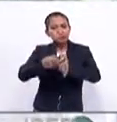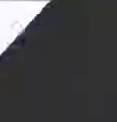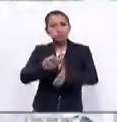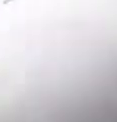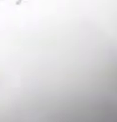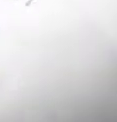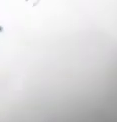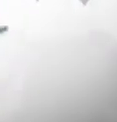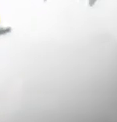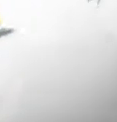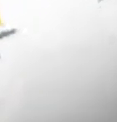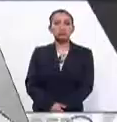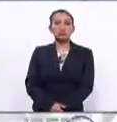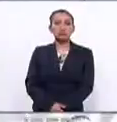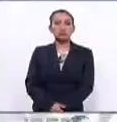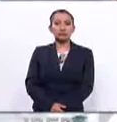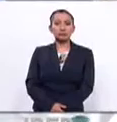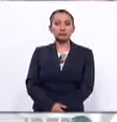trabajo.